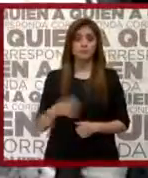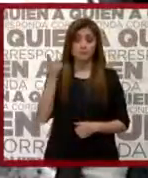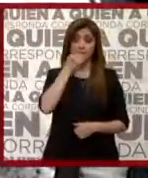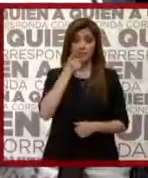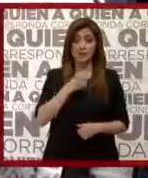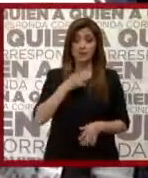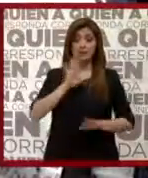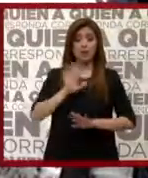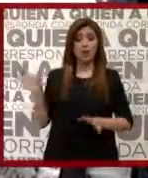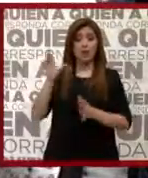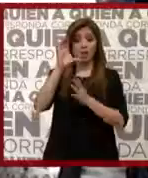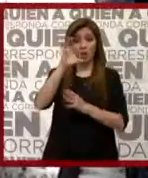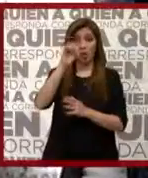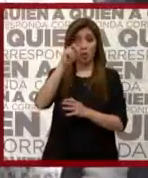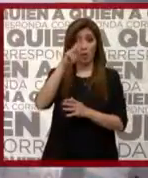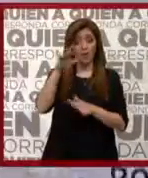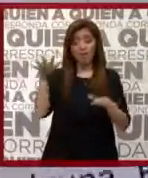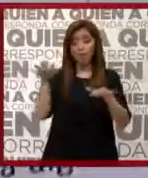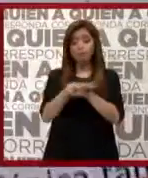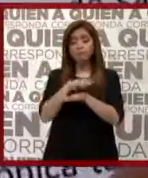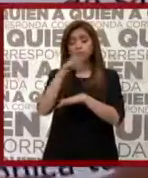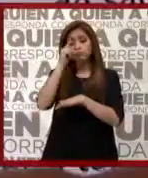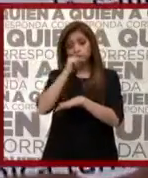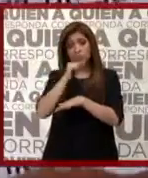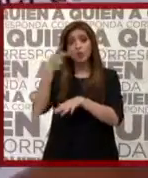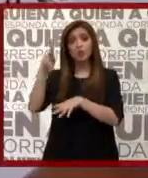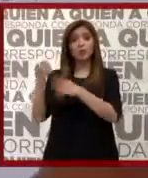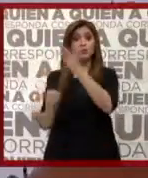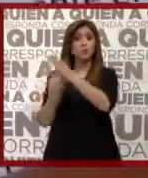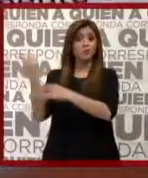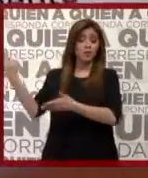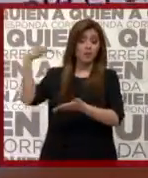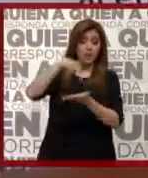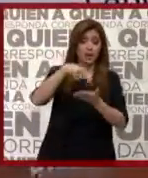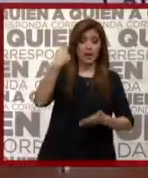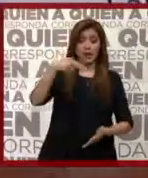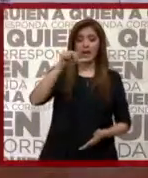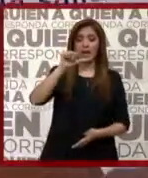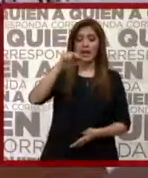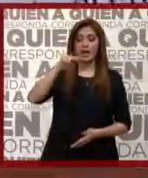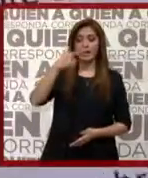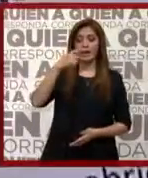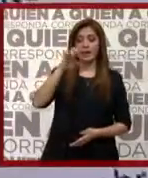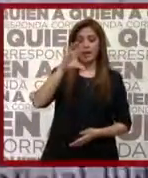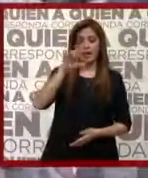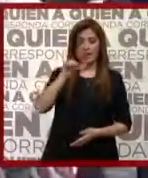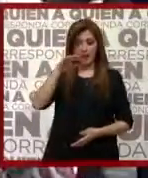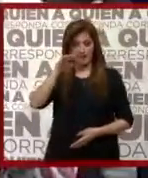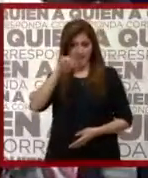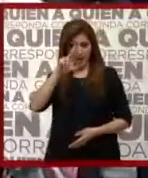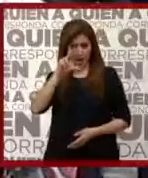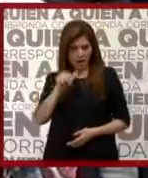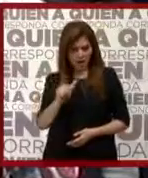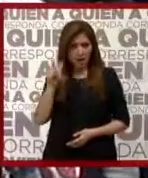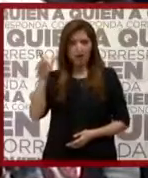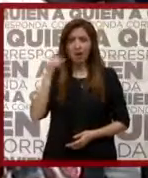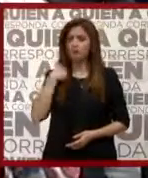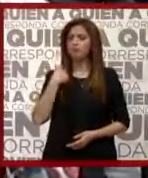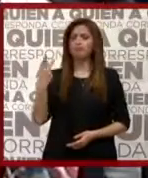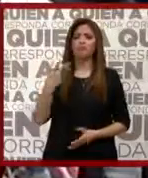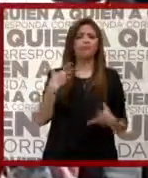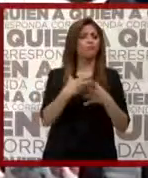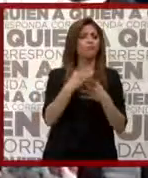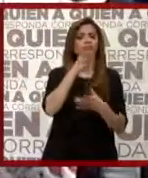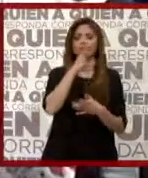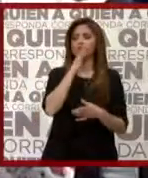del maestro y que nos cambian de director. Nos mandan a la profesora Angélica María González Benavides, con quien no estamos de acuerdo, porque